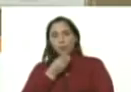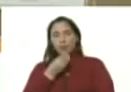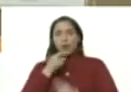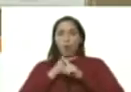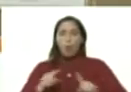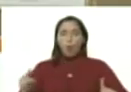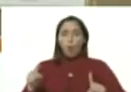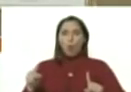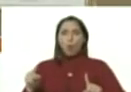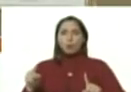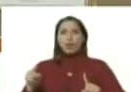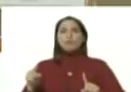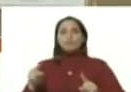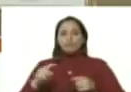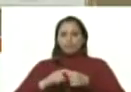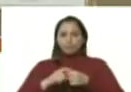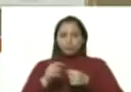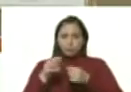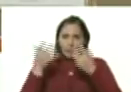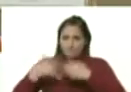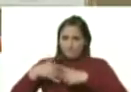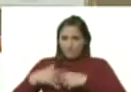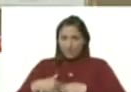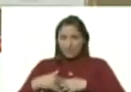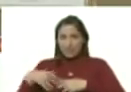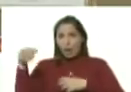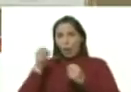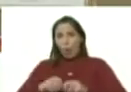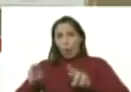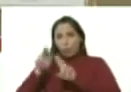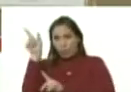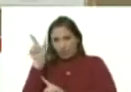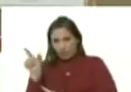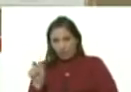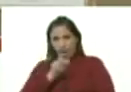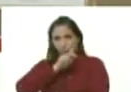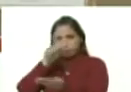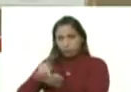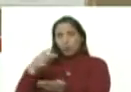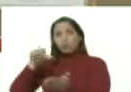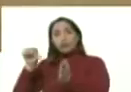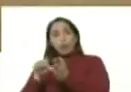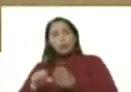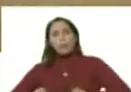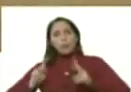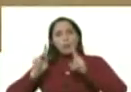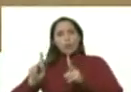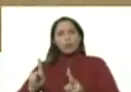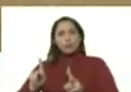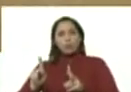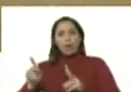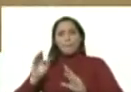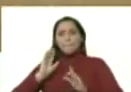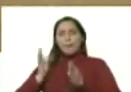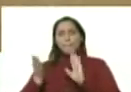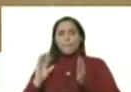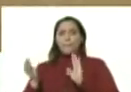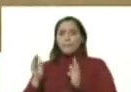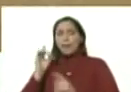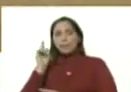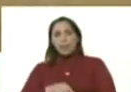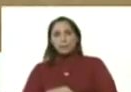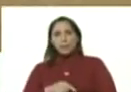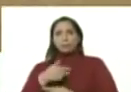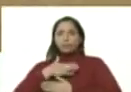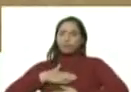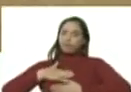de Naciones Unidas allí en Italia, donde tuvimos la oportunidad de conversar también muy, muy